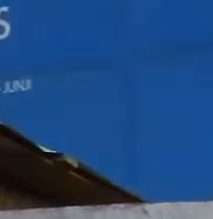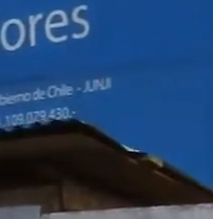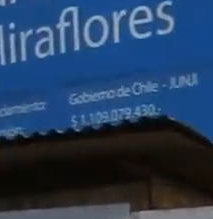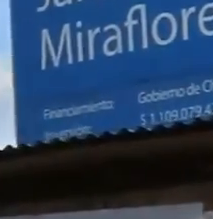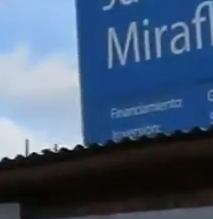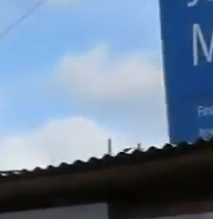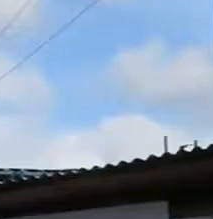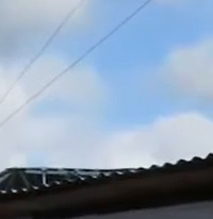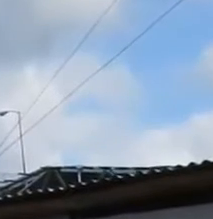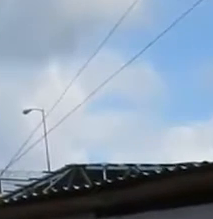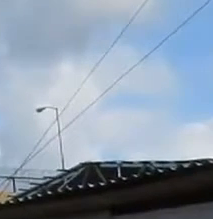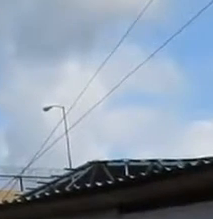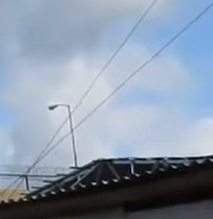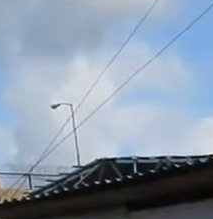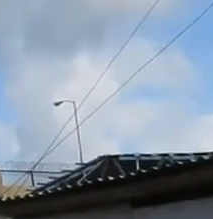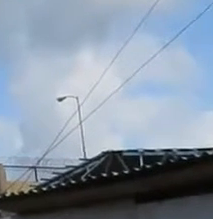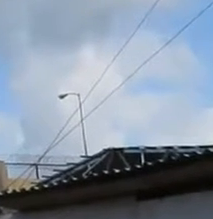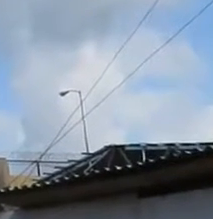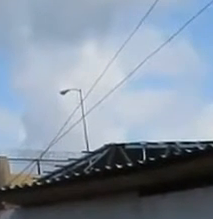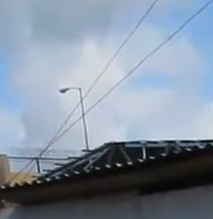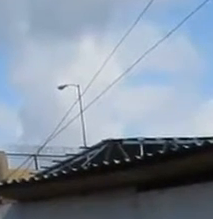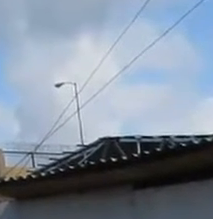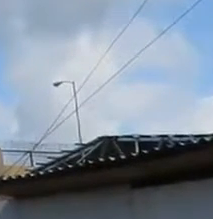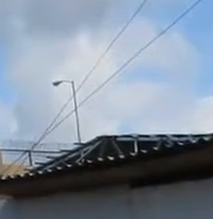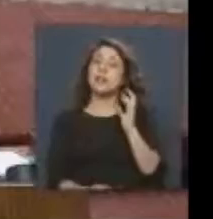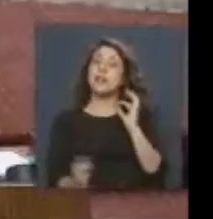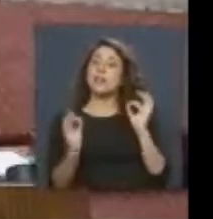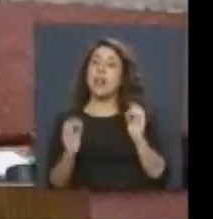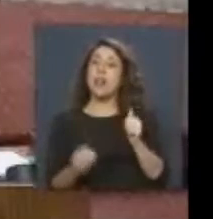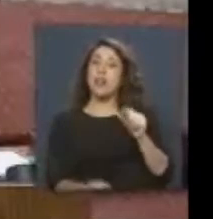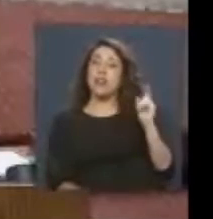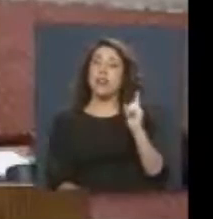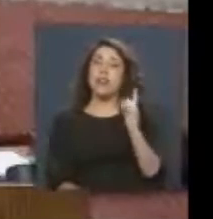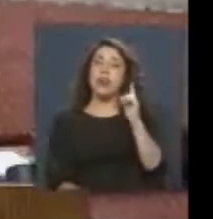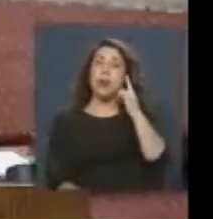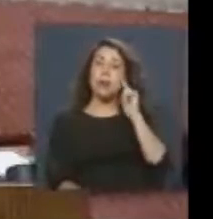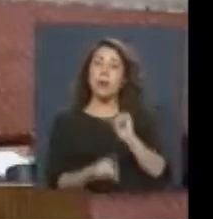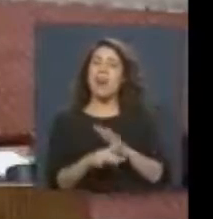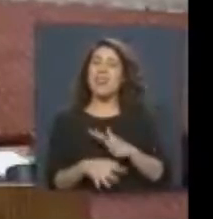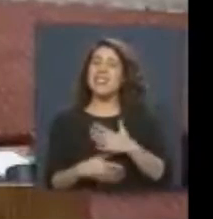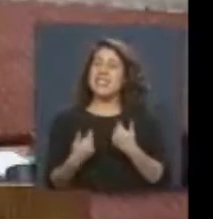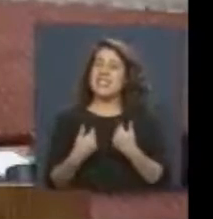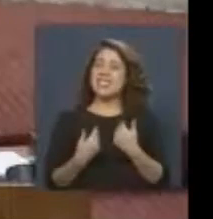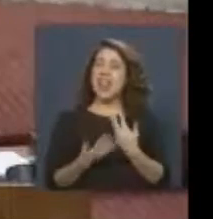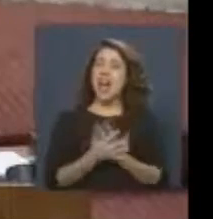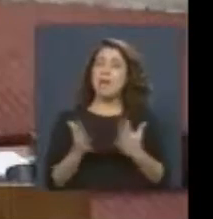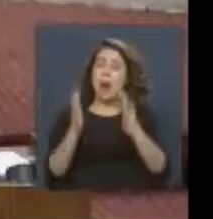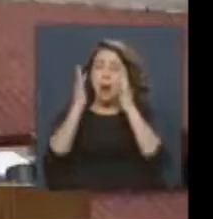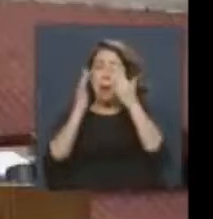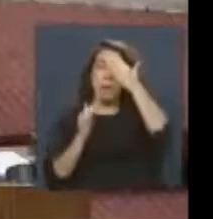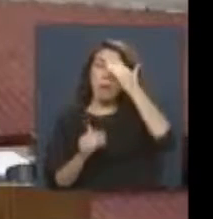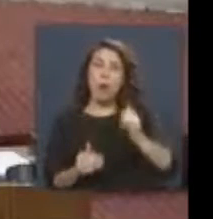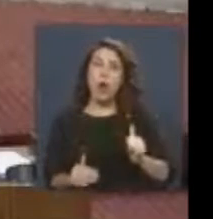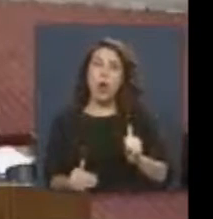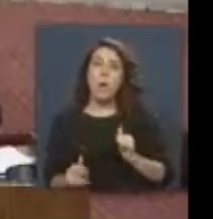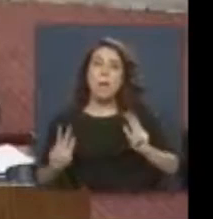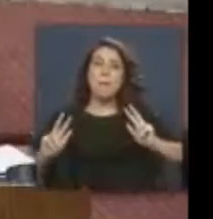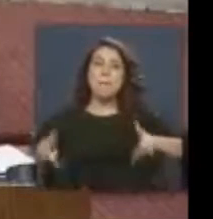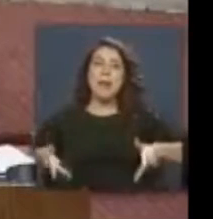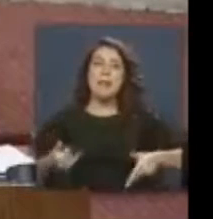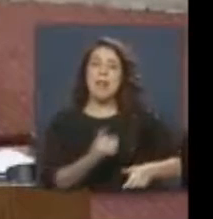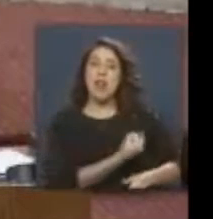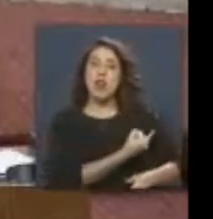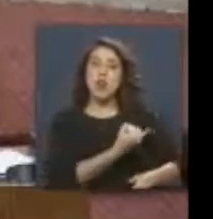vulnerable, y me va a perdonar la señora directora nacional, pero queda la sensación que hay más preocupación de cumplir con las metas